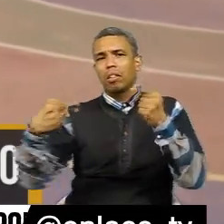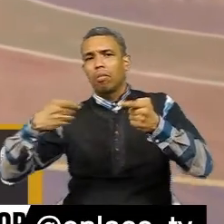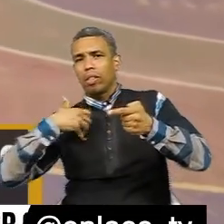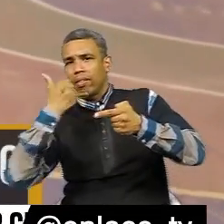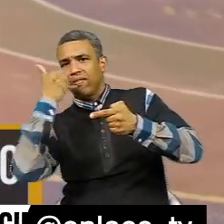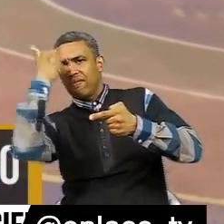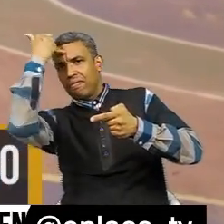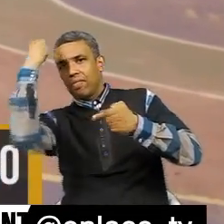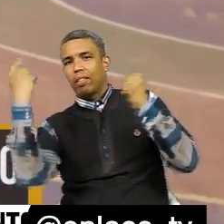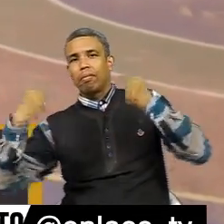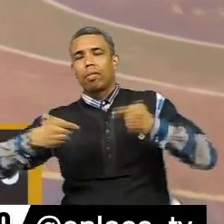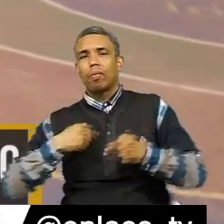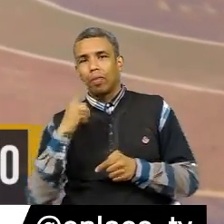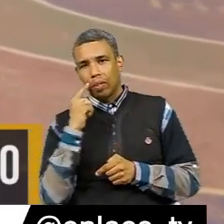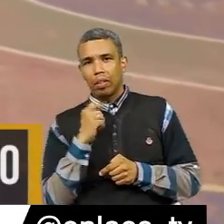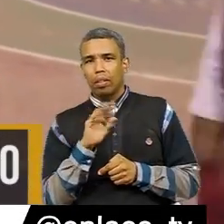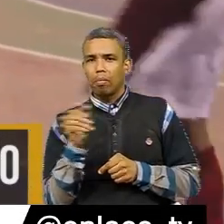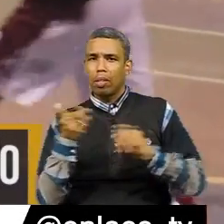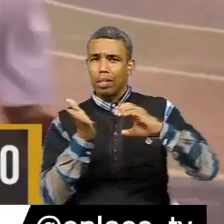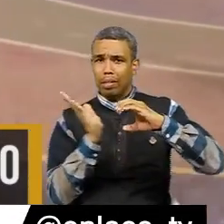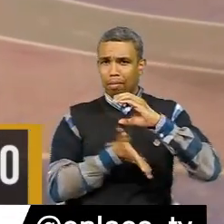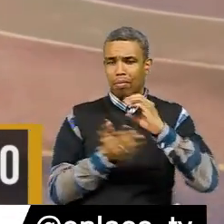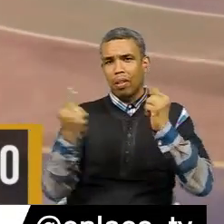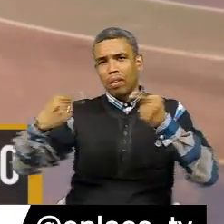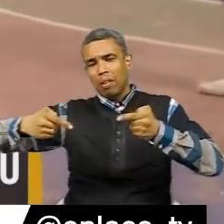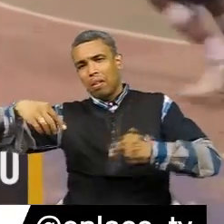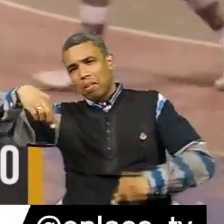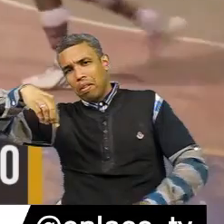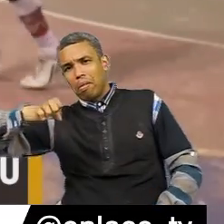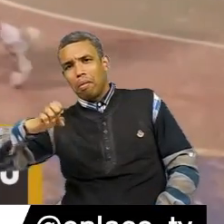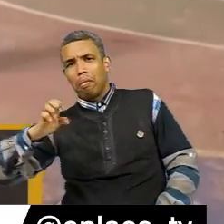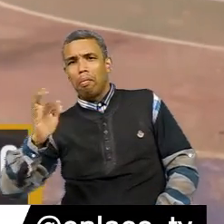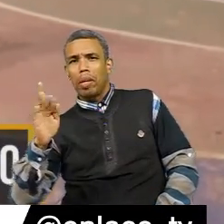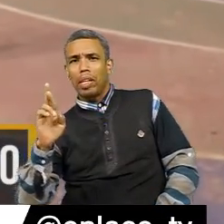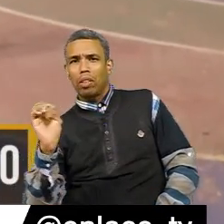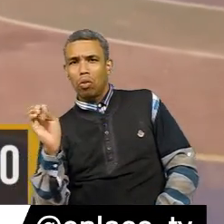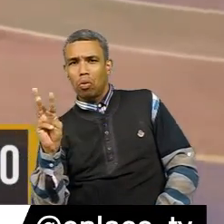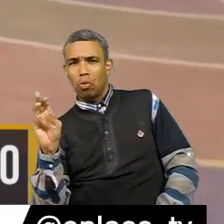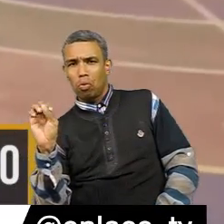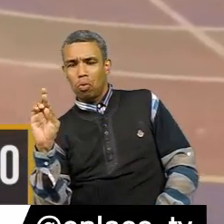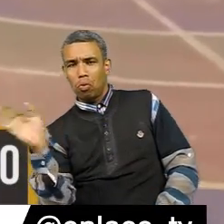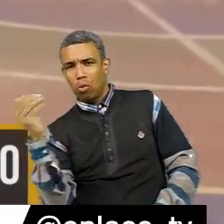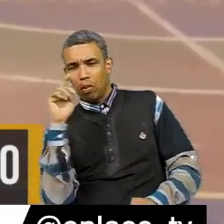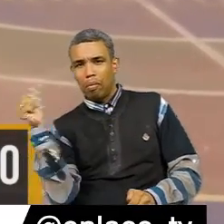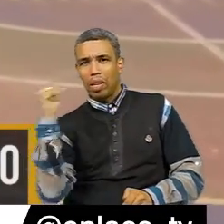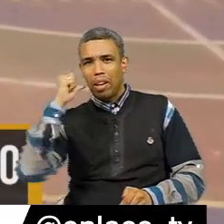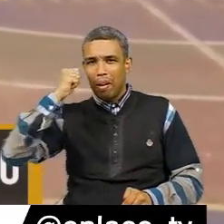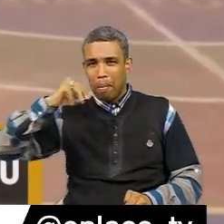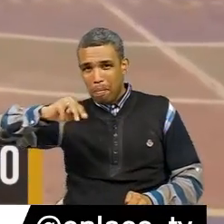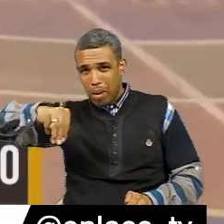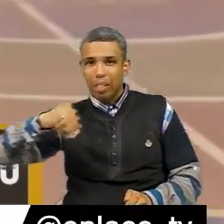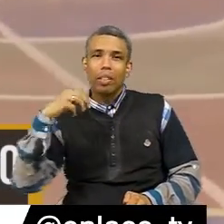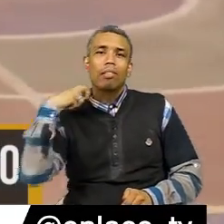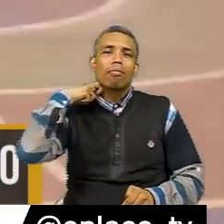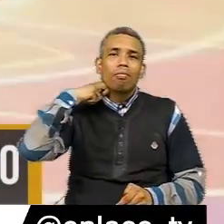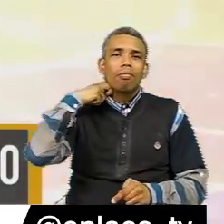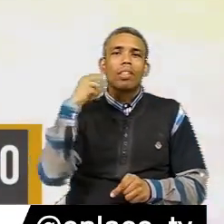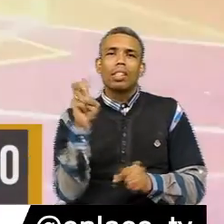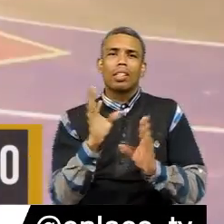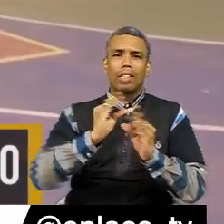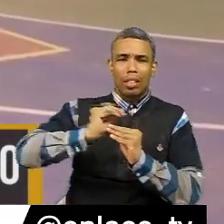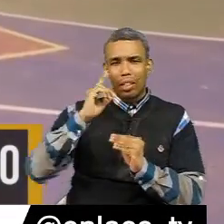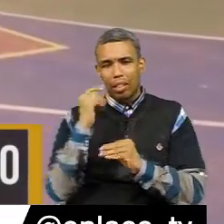chocarán los quintetos de Cincuentenario y Petro Works. Mañana martes en la polideportiva del barrio Gaitán se enfrentarán a las 7 de la noche Amigos